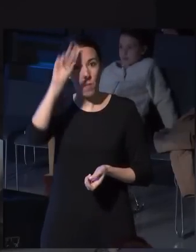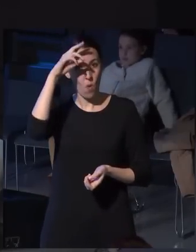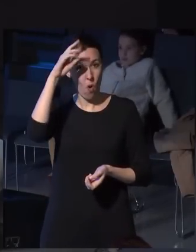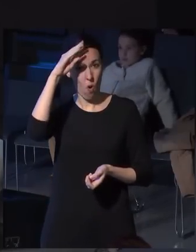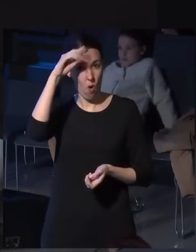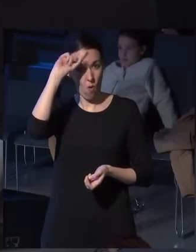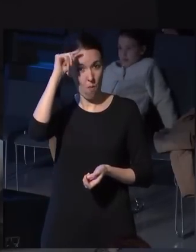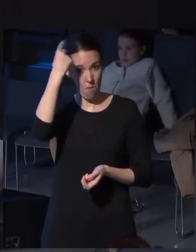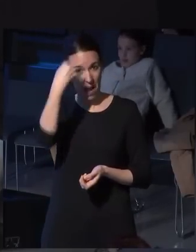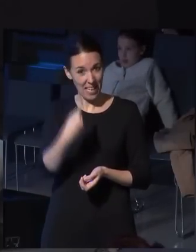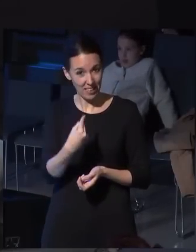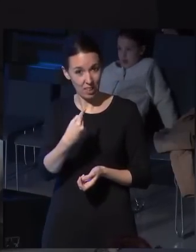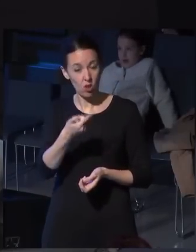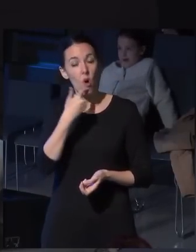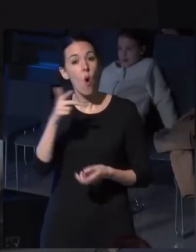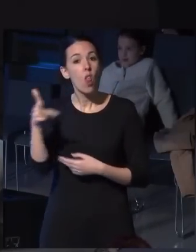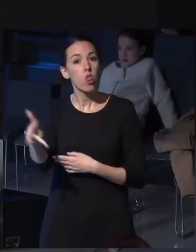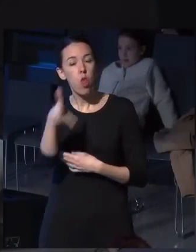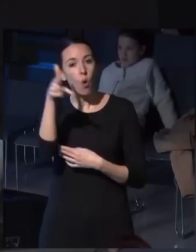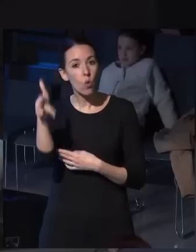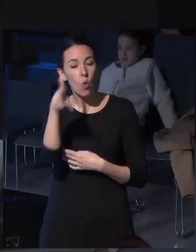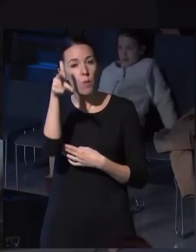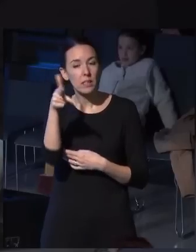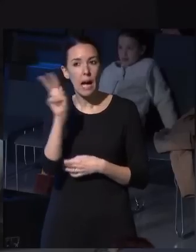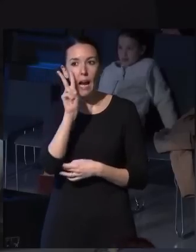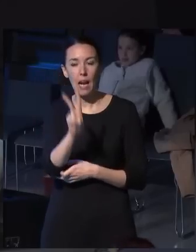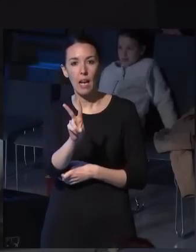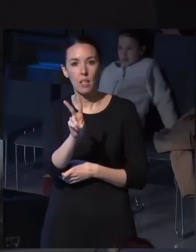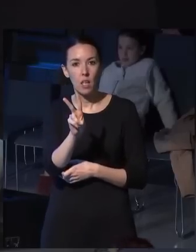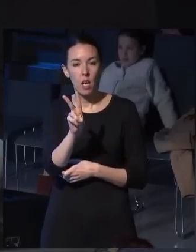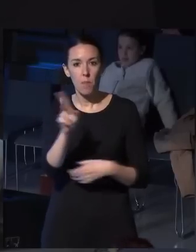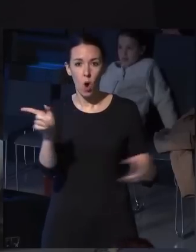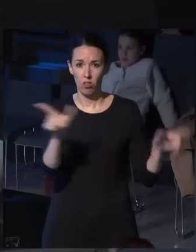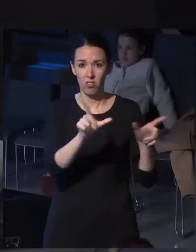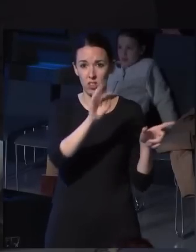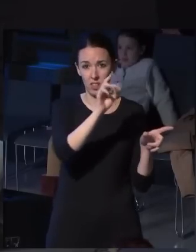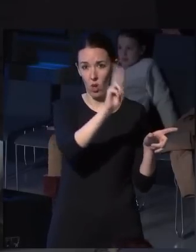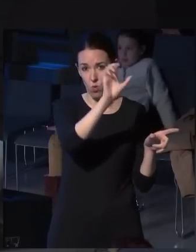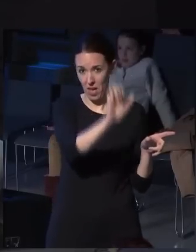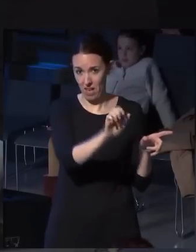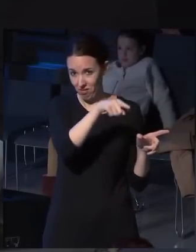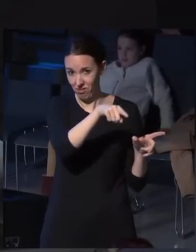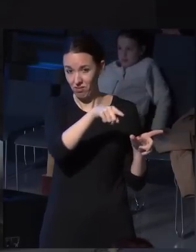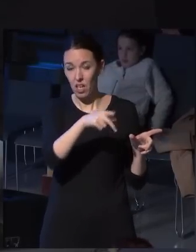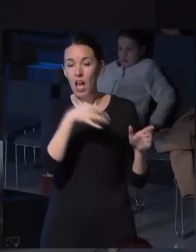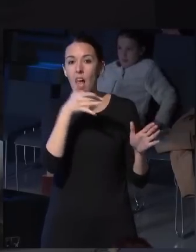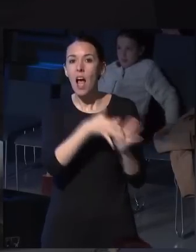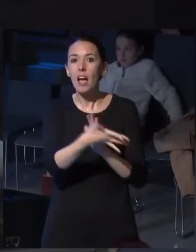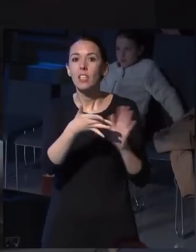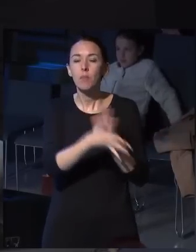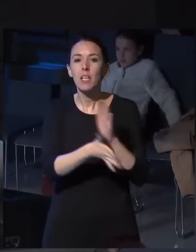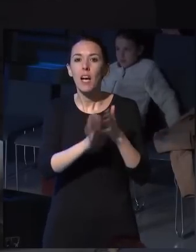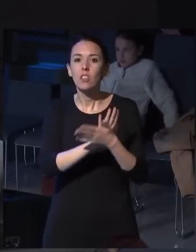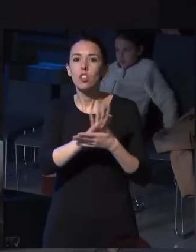un documental de, lo vi en la televisión española, que explicando cómo se grabó La leyenda del